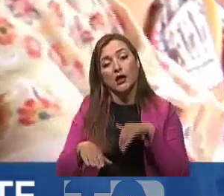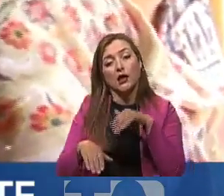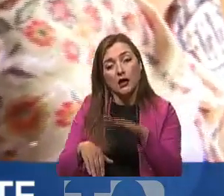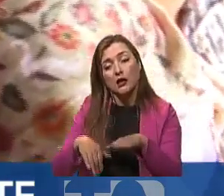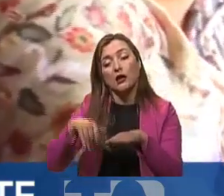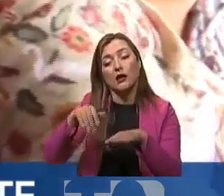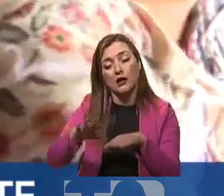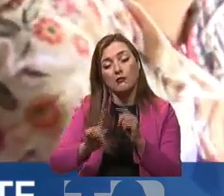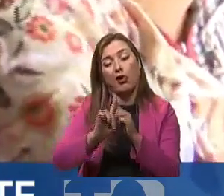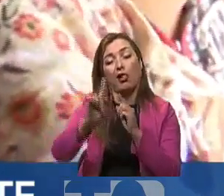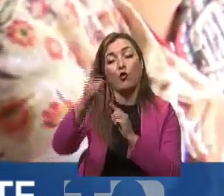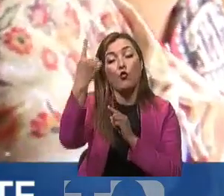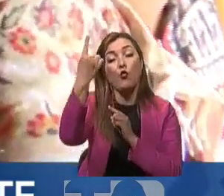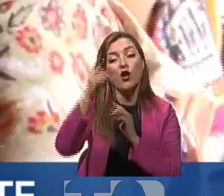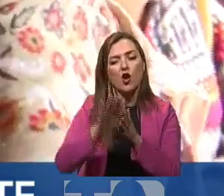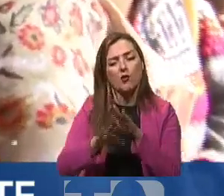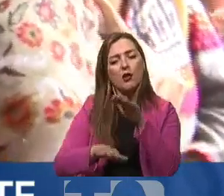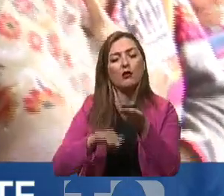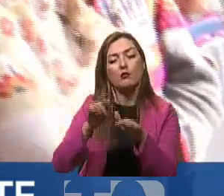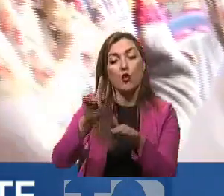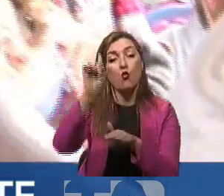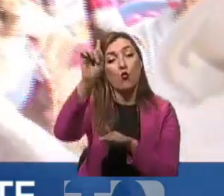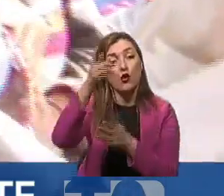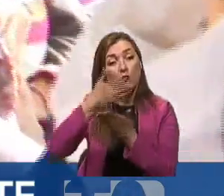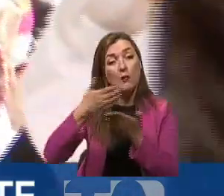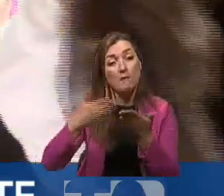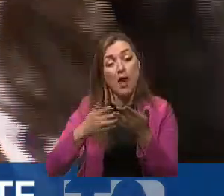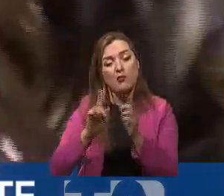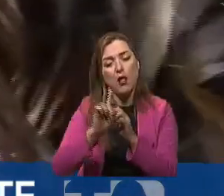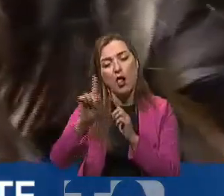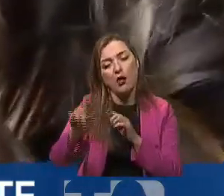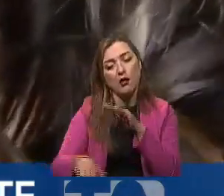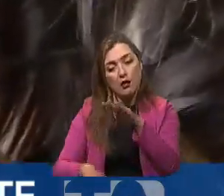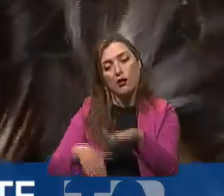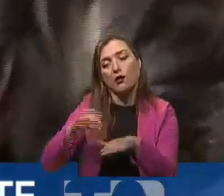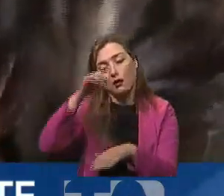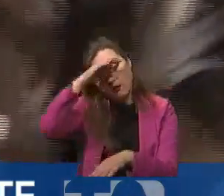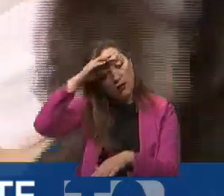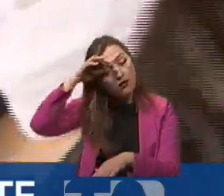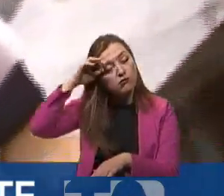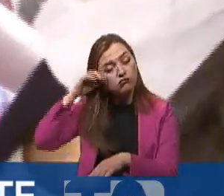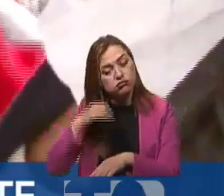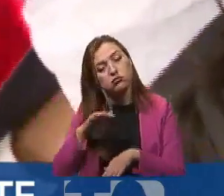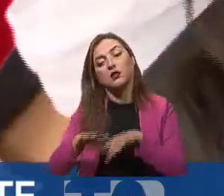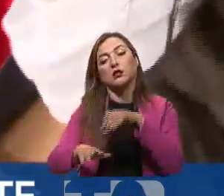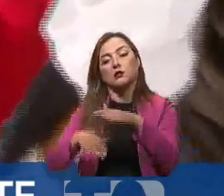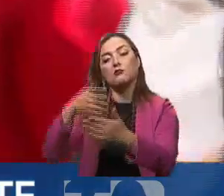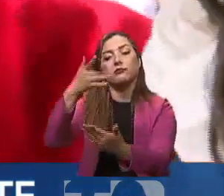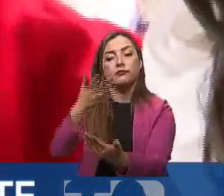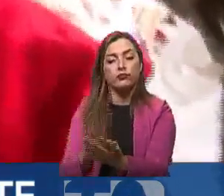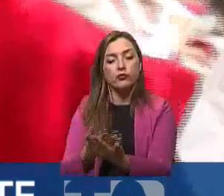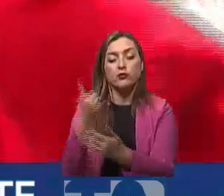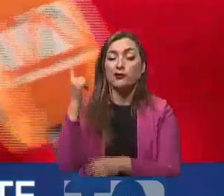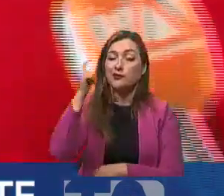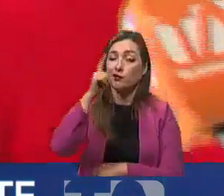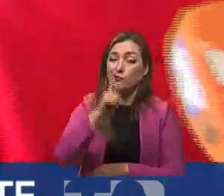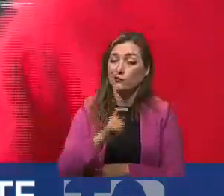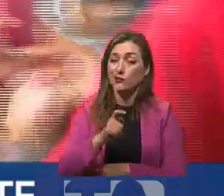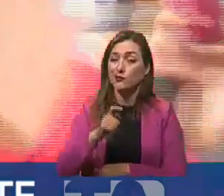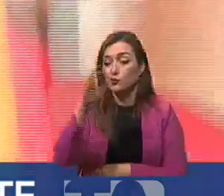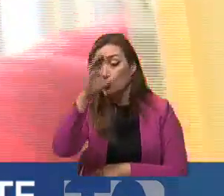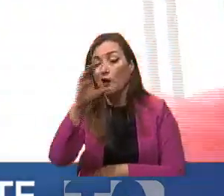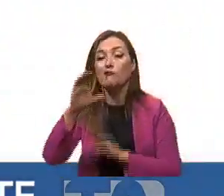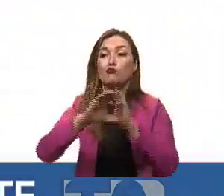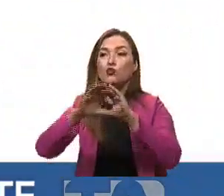algunos casos un kilómetro, en algunos casos un kilómetro y medio. Entonces eso complicaba la movilidad, en este caso de las